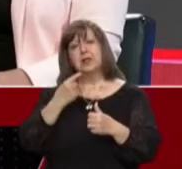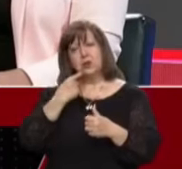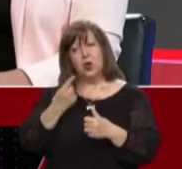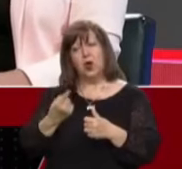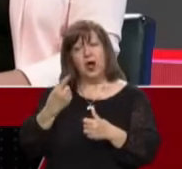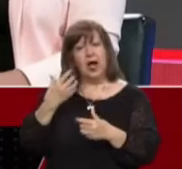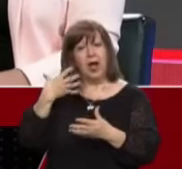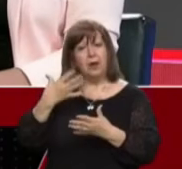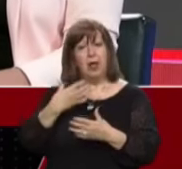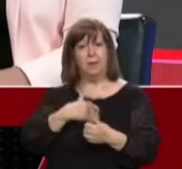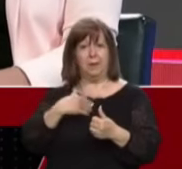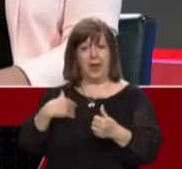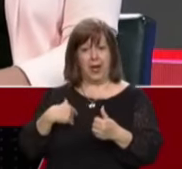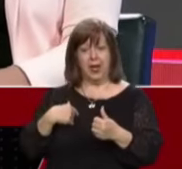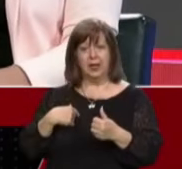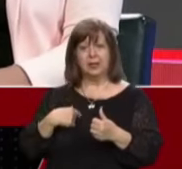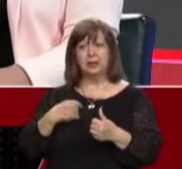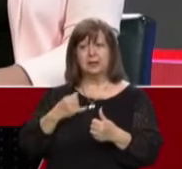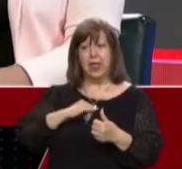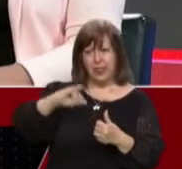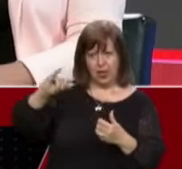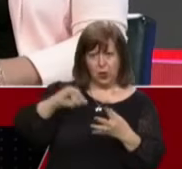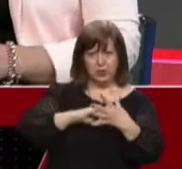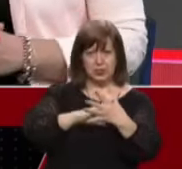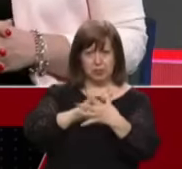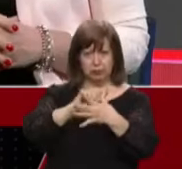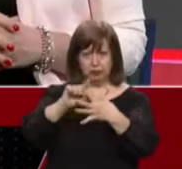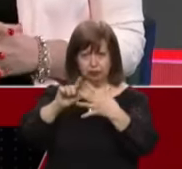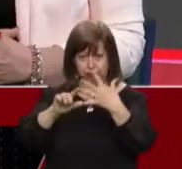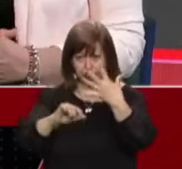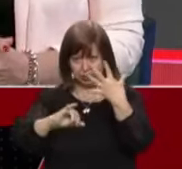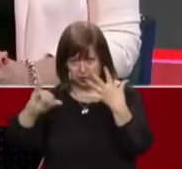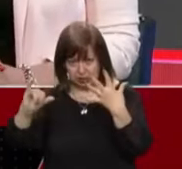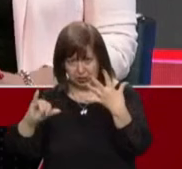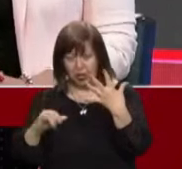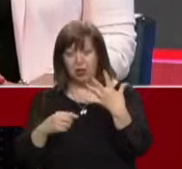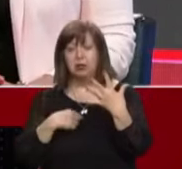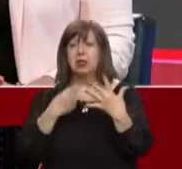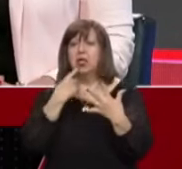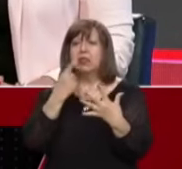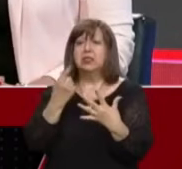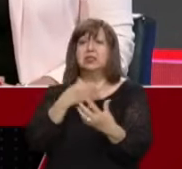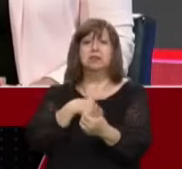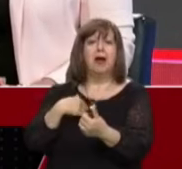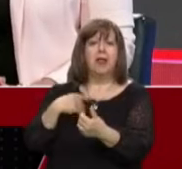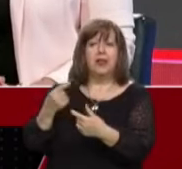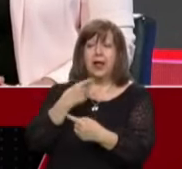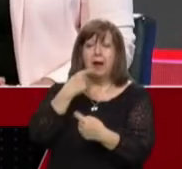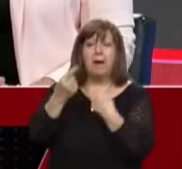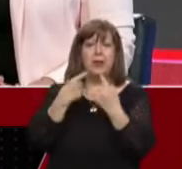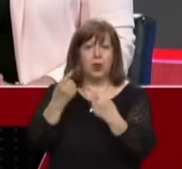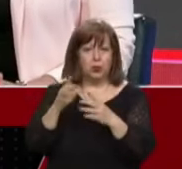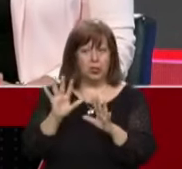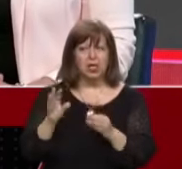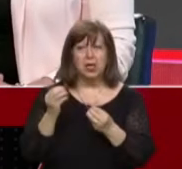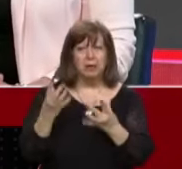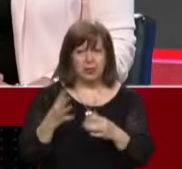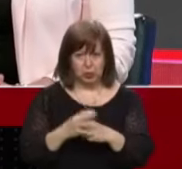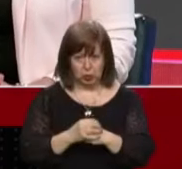de hablar con una de las mamás de los chicos que allí concurren, quien nos brindó algunos detalles y te propongo escucharlas.